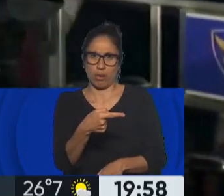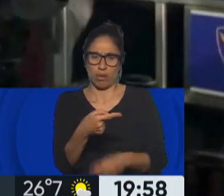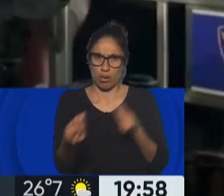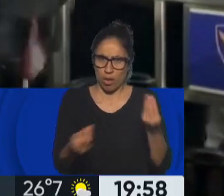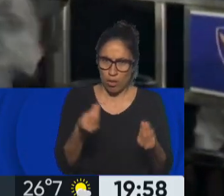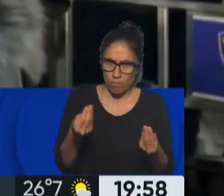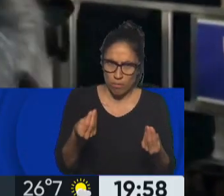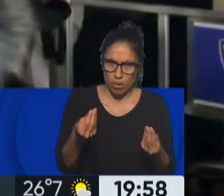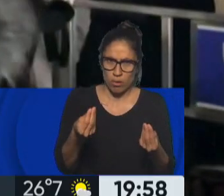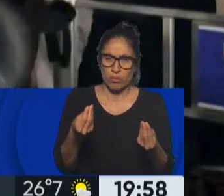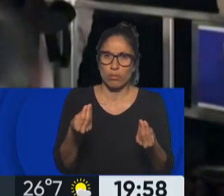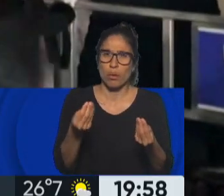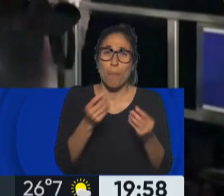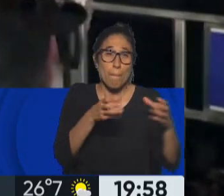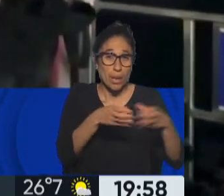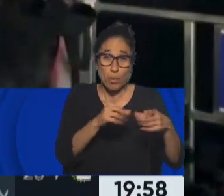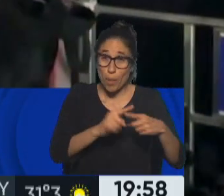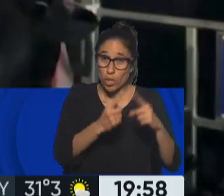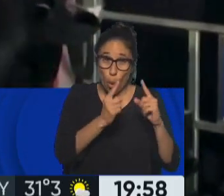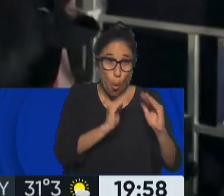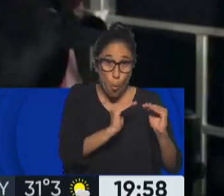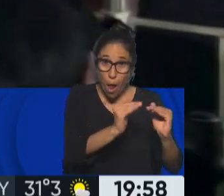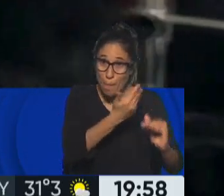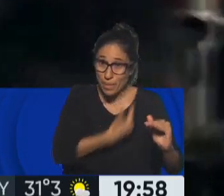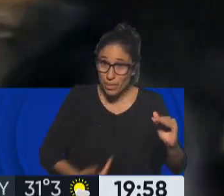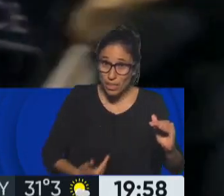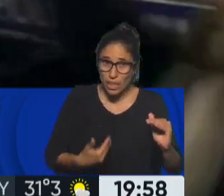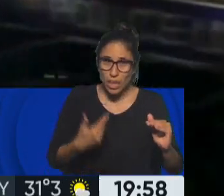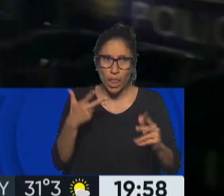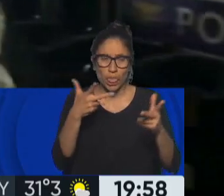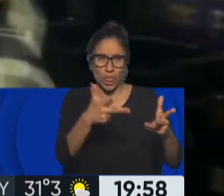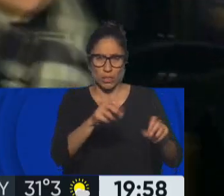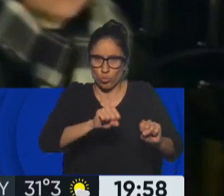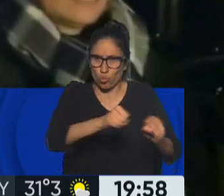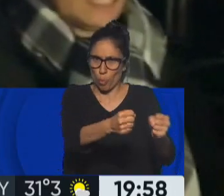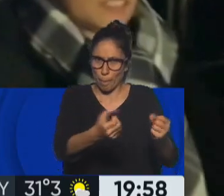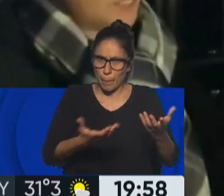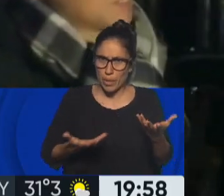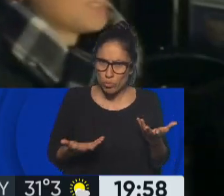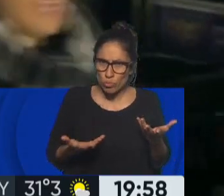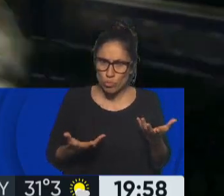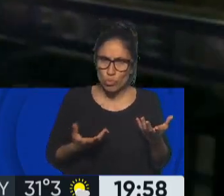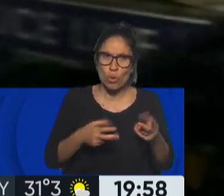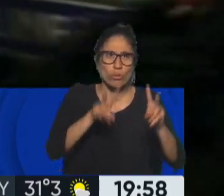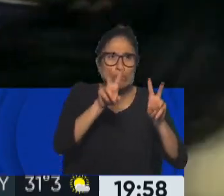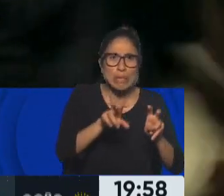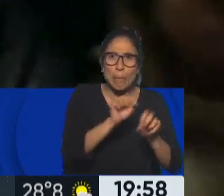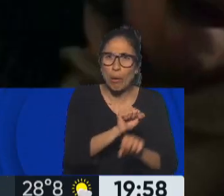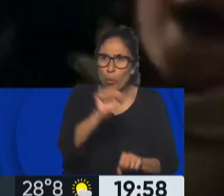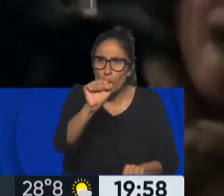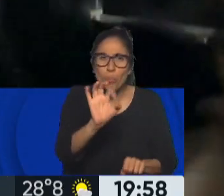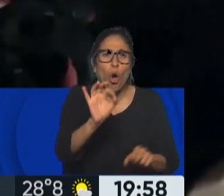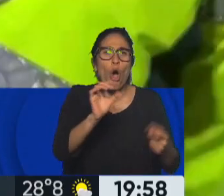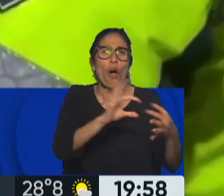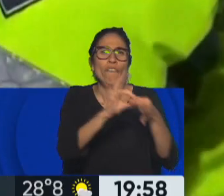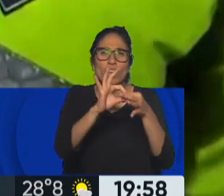la suspensión del presidente, que entre los argumentos había puesto alguno que tenía que ver con comunismo o su vínculo con Corea del Norte,